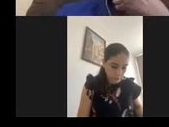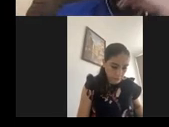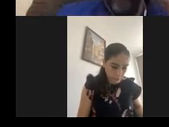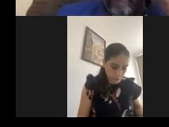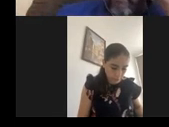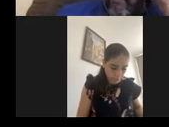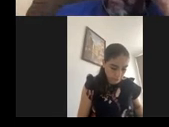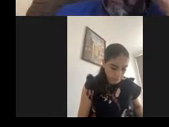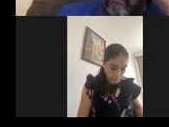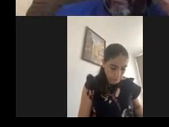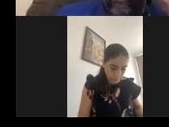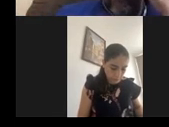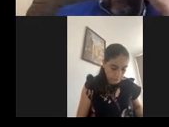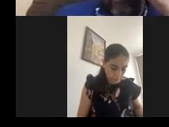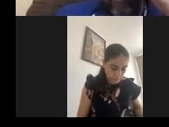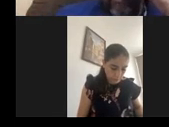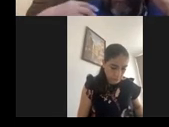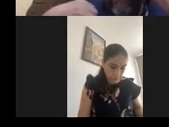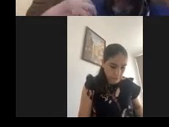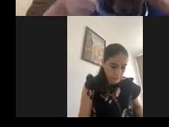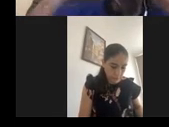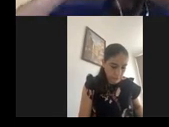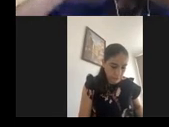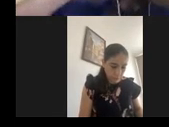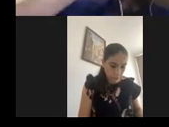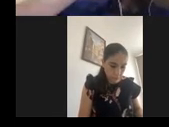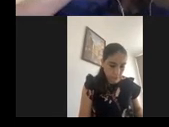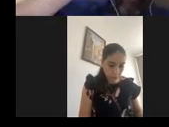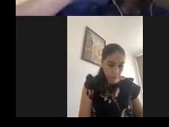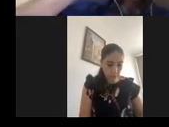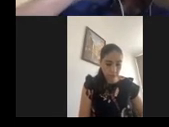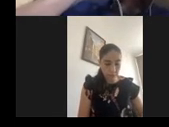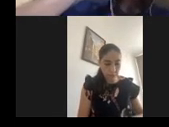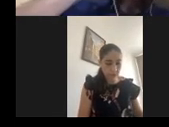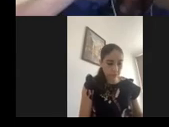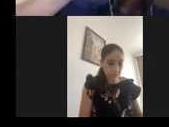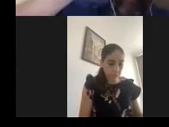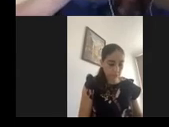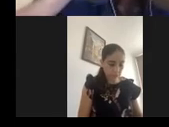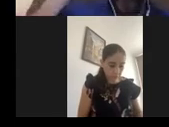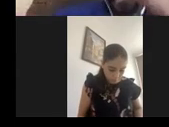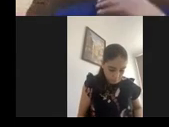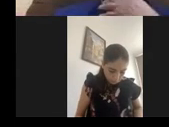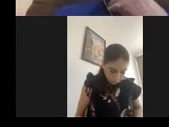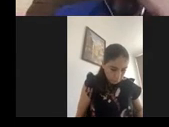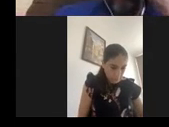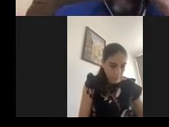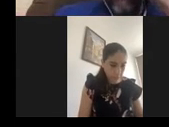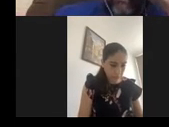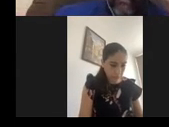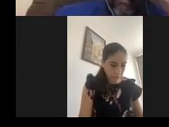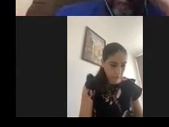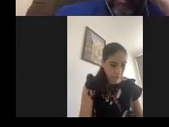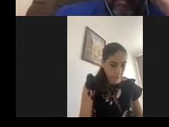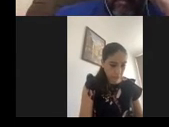acostumbrada y es algo que tenemos desde alguna manera que instrumentar para que se